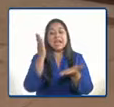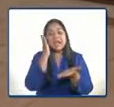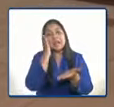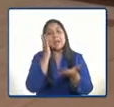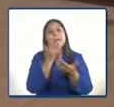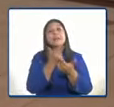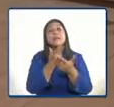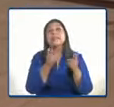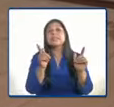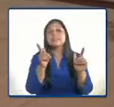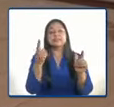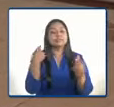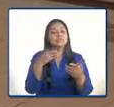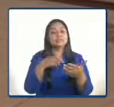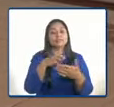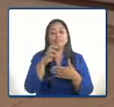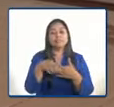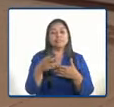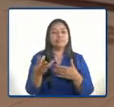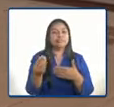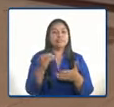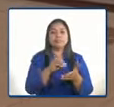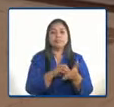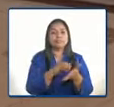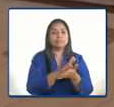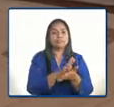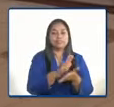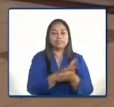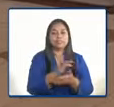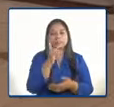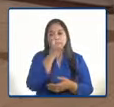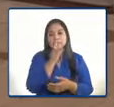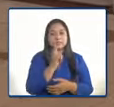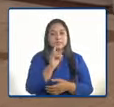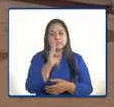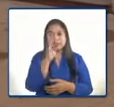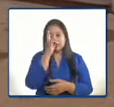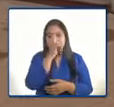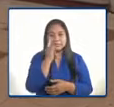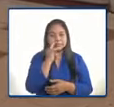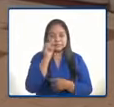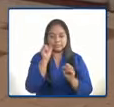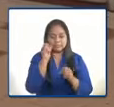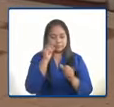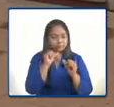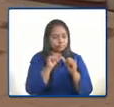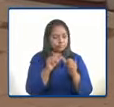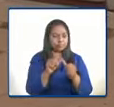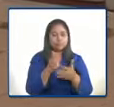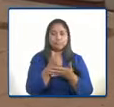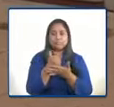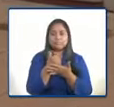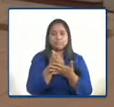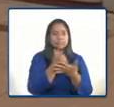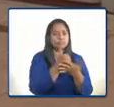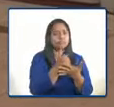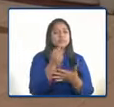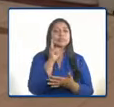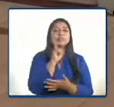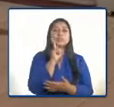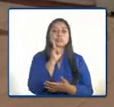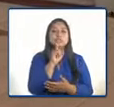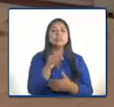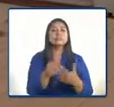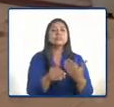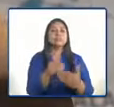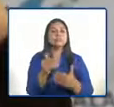los programas que sigamos implementando en la Secretaría de Bienestar Social pues puedan ser de beneficio para los adolescentes que están en